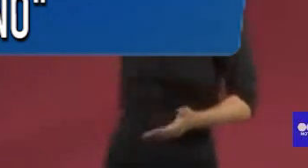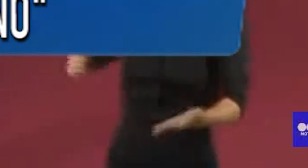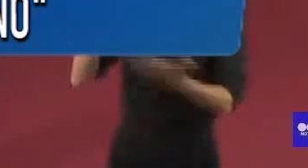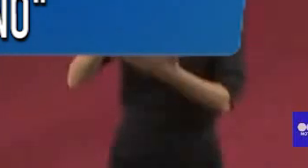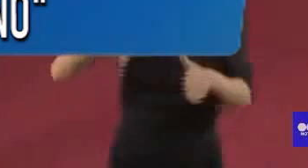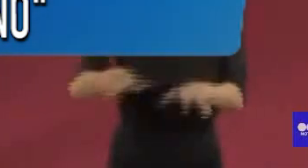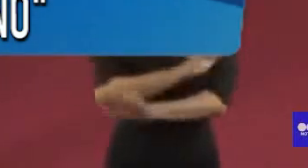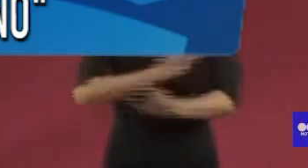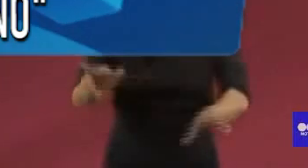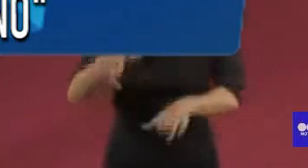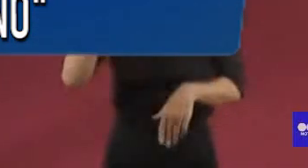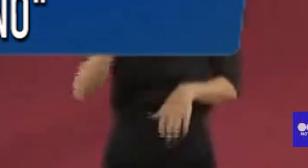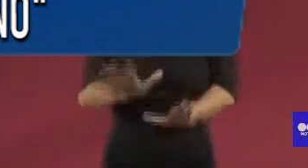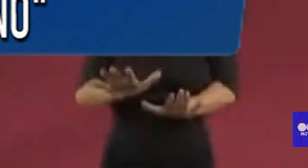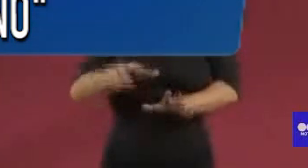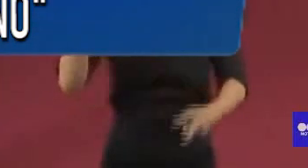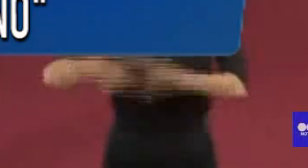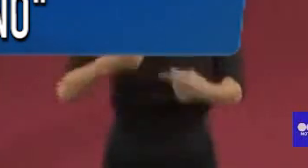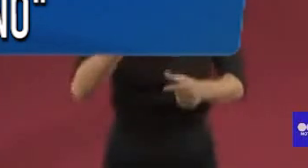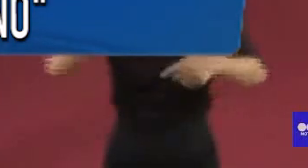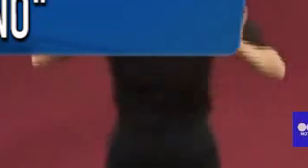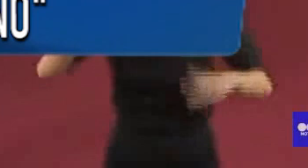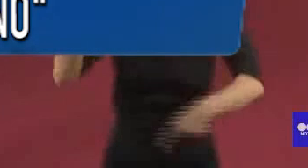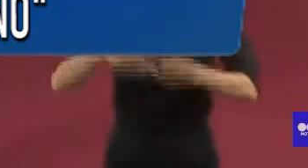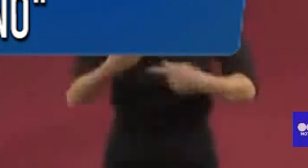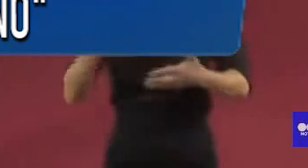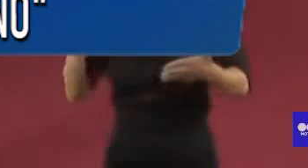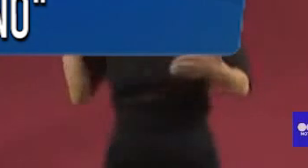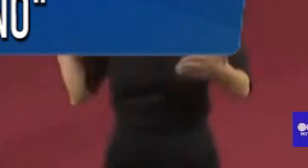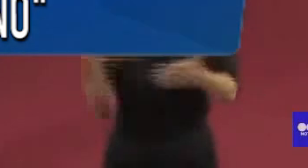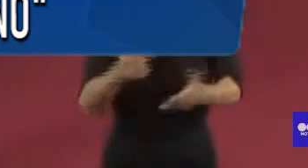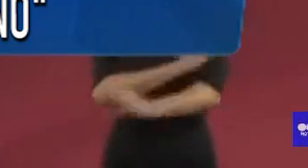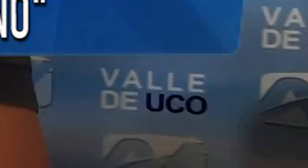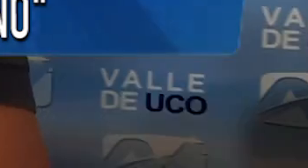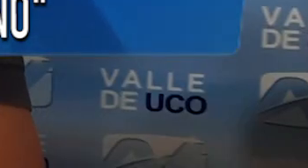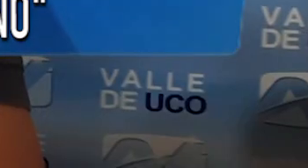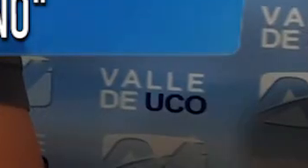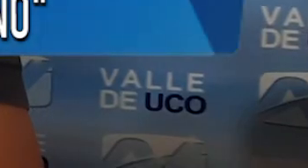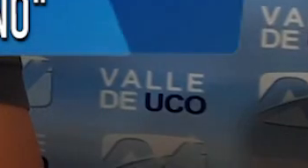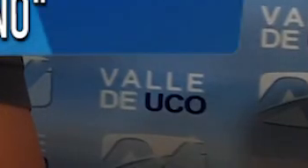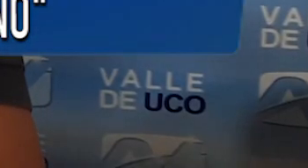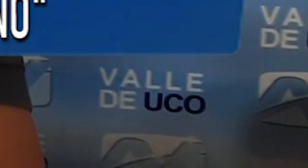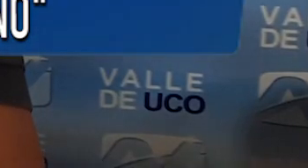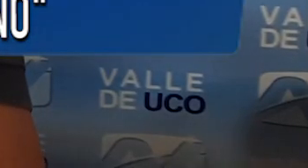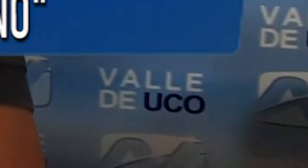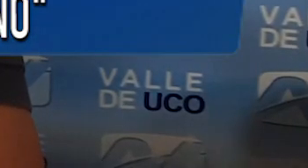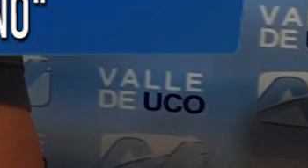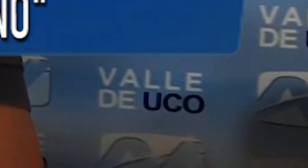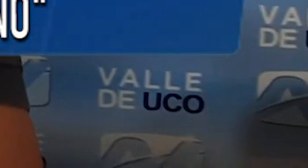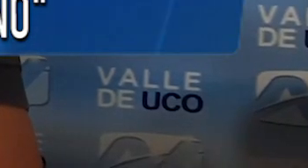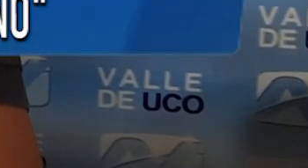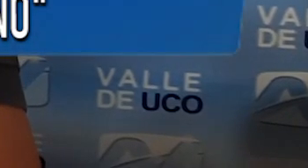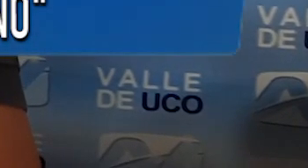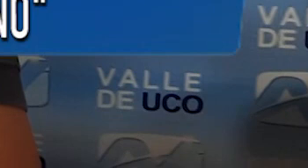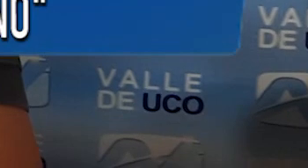acuerdos de Libre Comercio en en en hacer más competitiva la industria porque En definitiva ese es un camino que va a